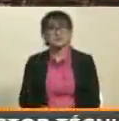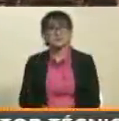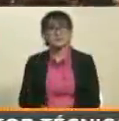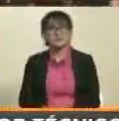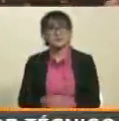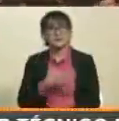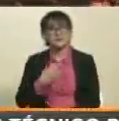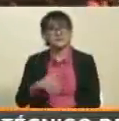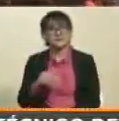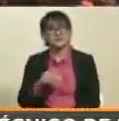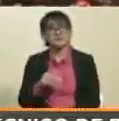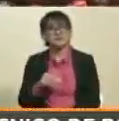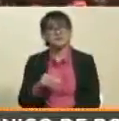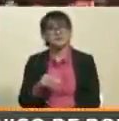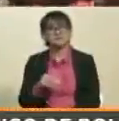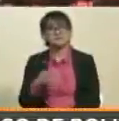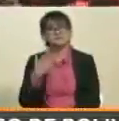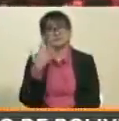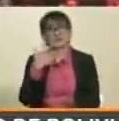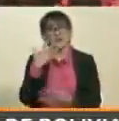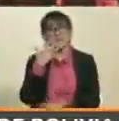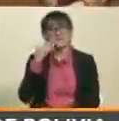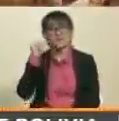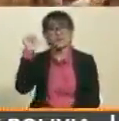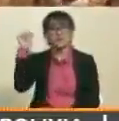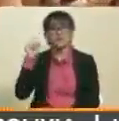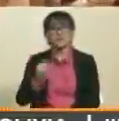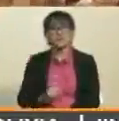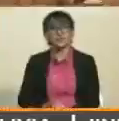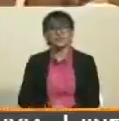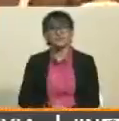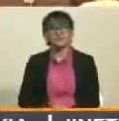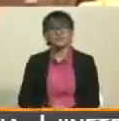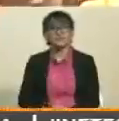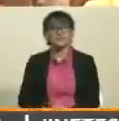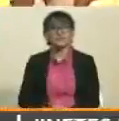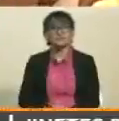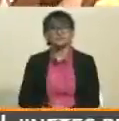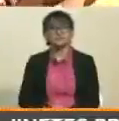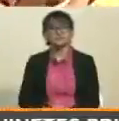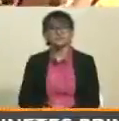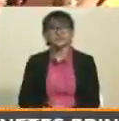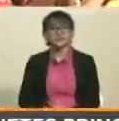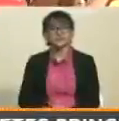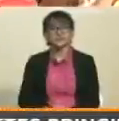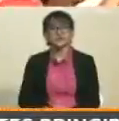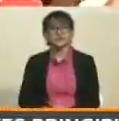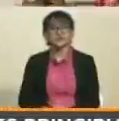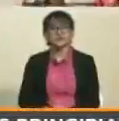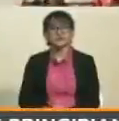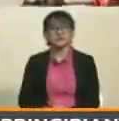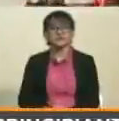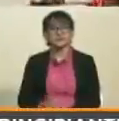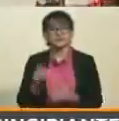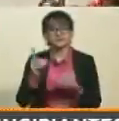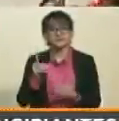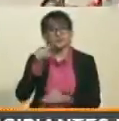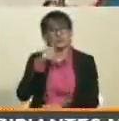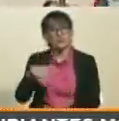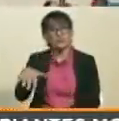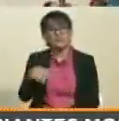presidente se llama Nicolás Maduro Moro, por decisión del pueblo.